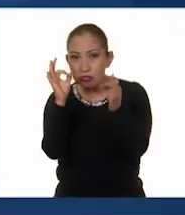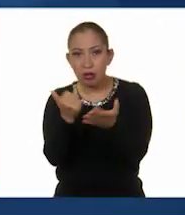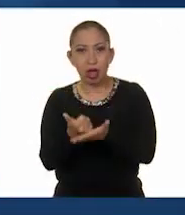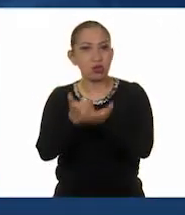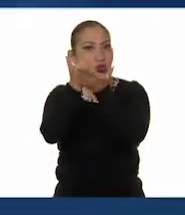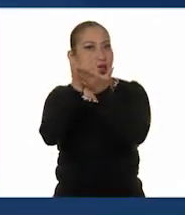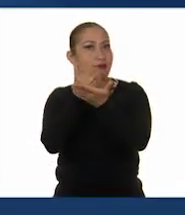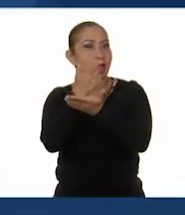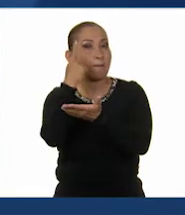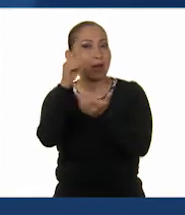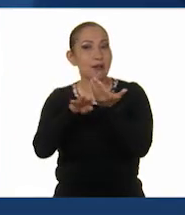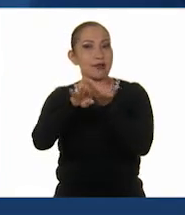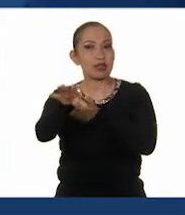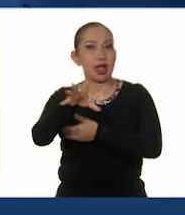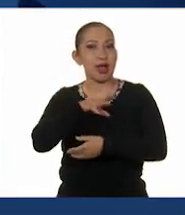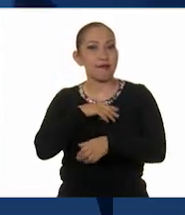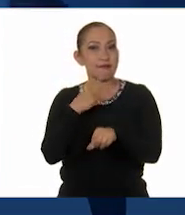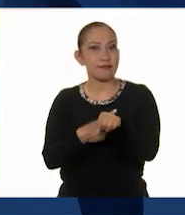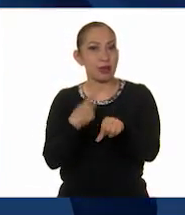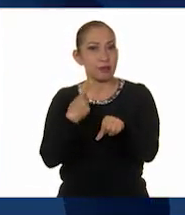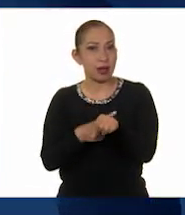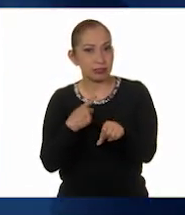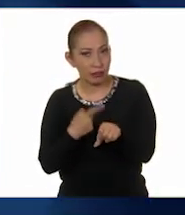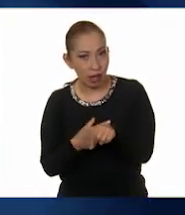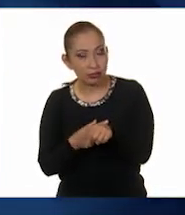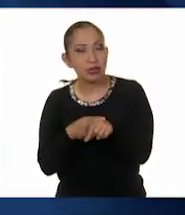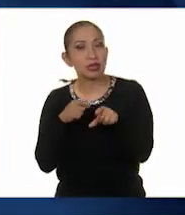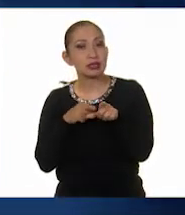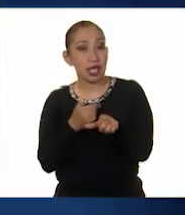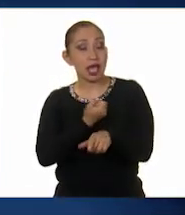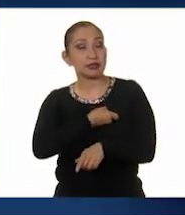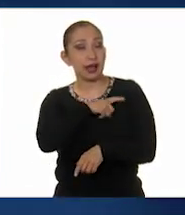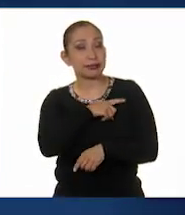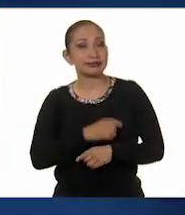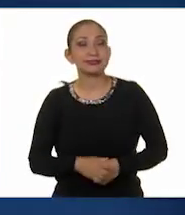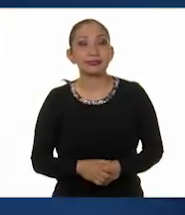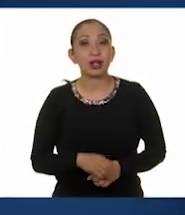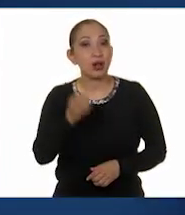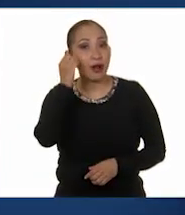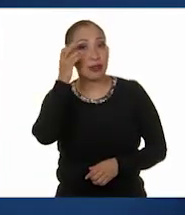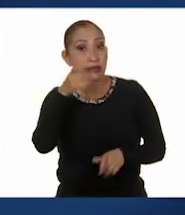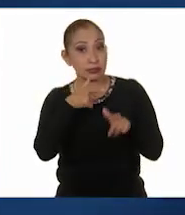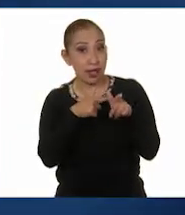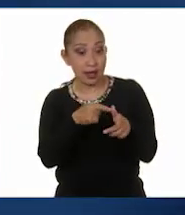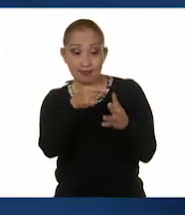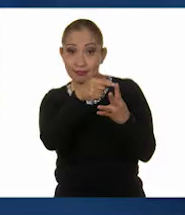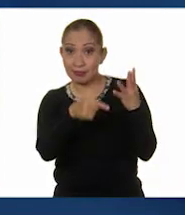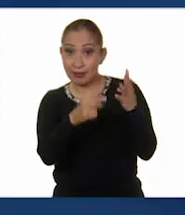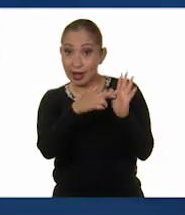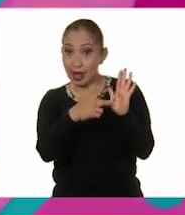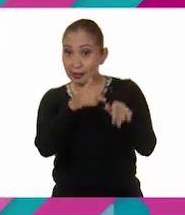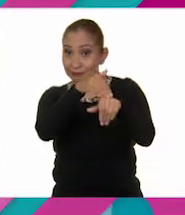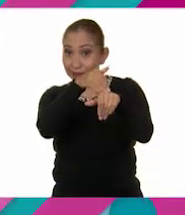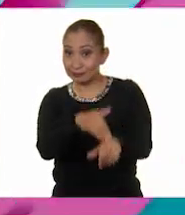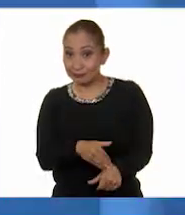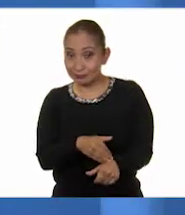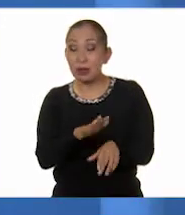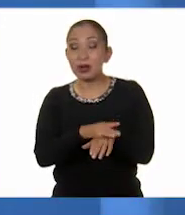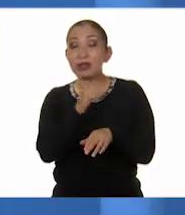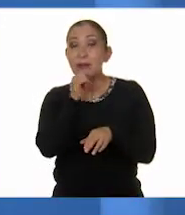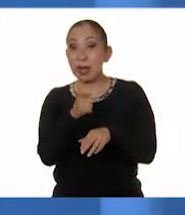eficacia. Con ellas se mantiene la salud. Y no olviden continuar con esas reglas, ya que